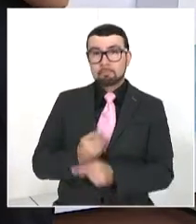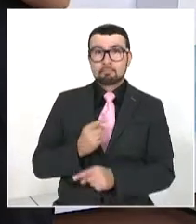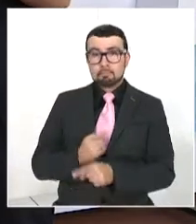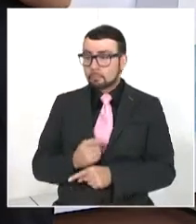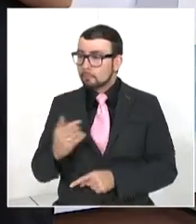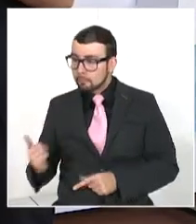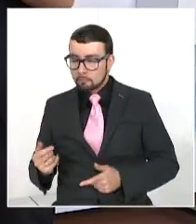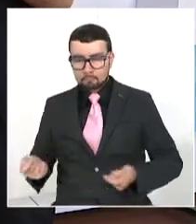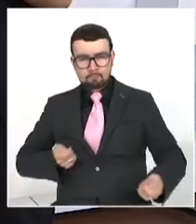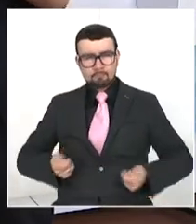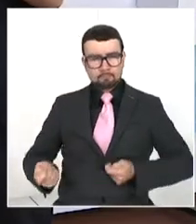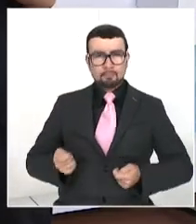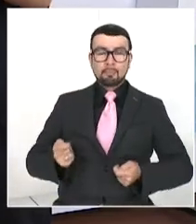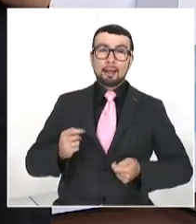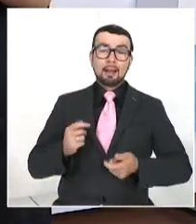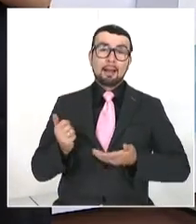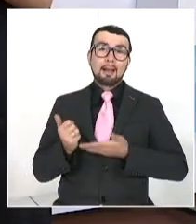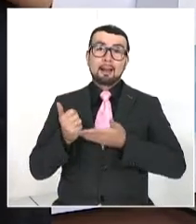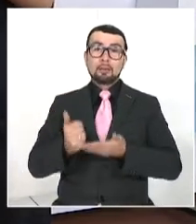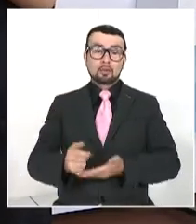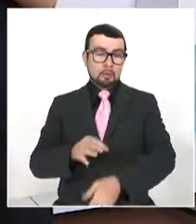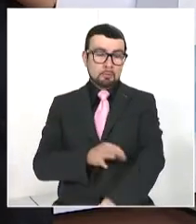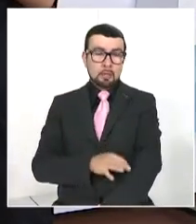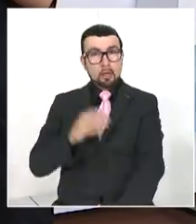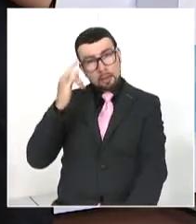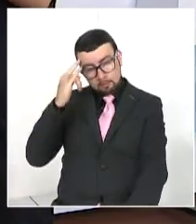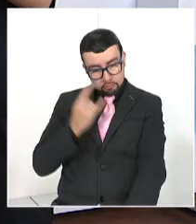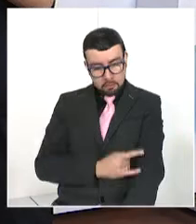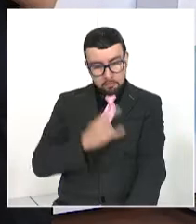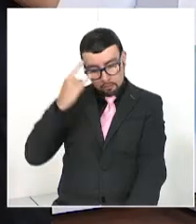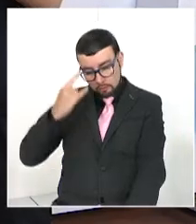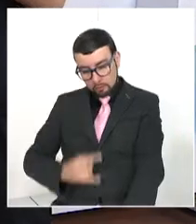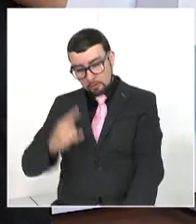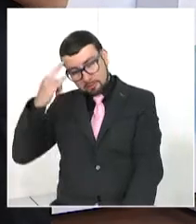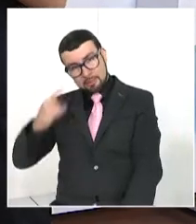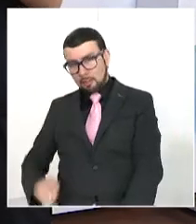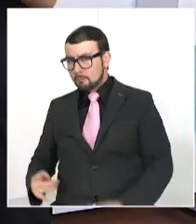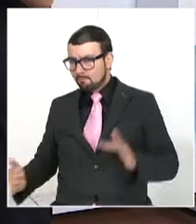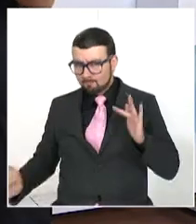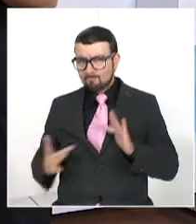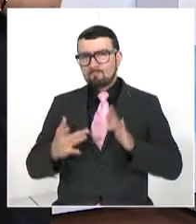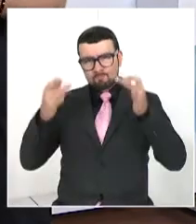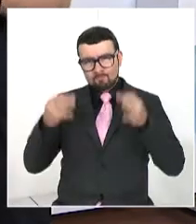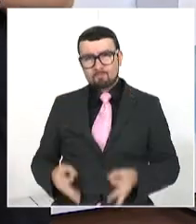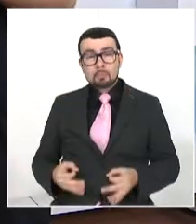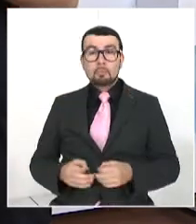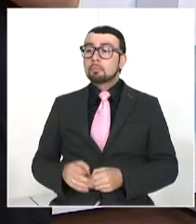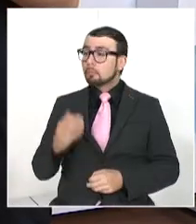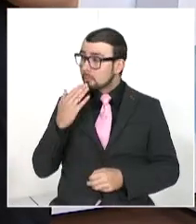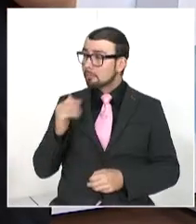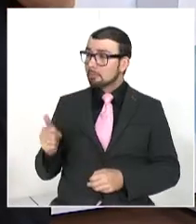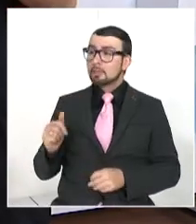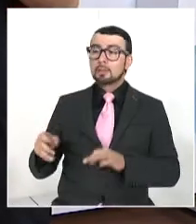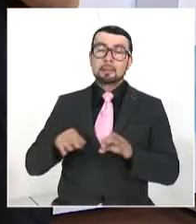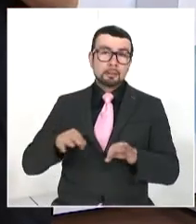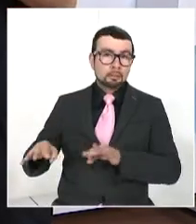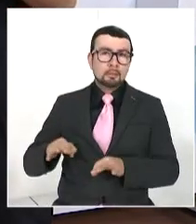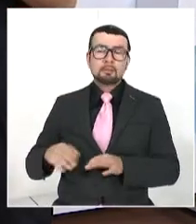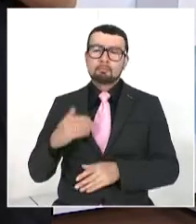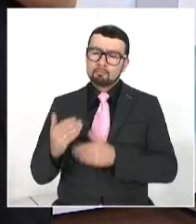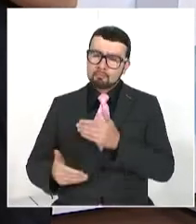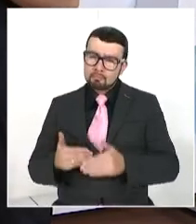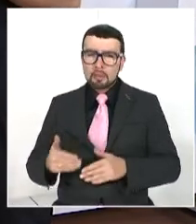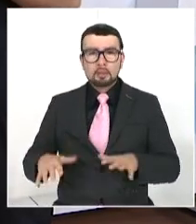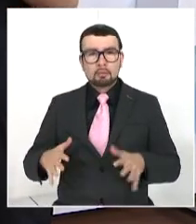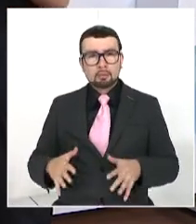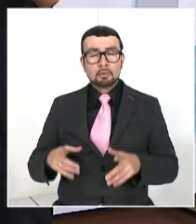ustedes entiendan que aparte de que él relaciona esa parte neurológica que se conecta, también está la